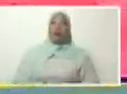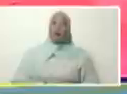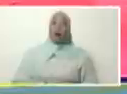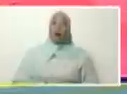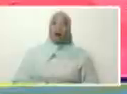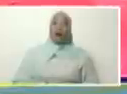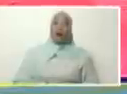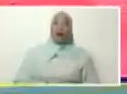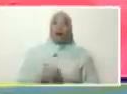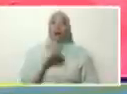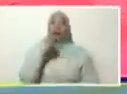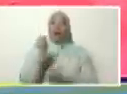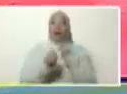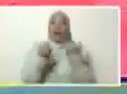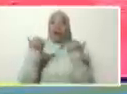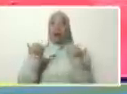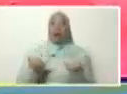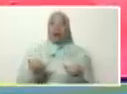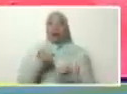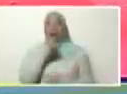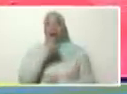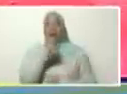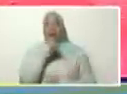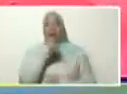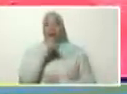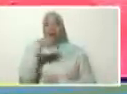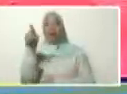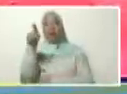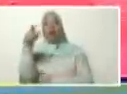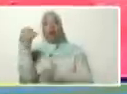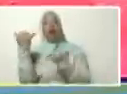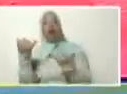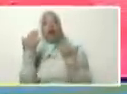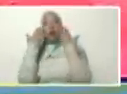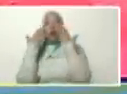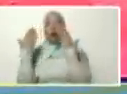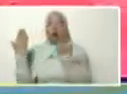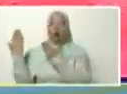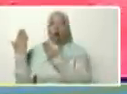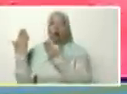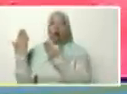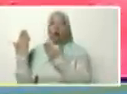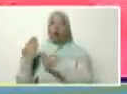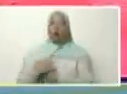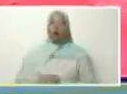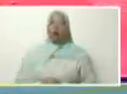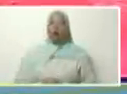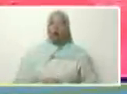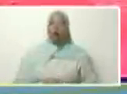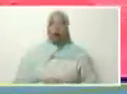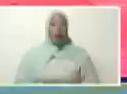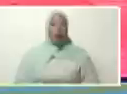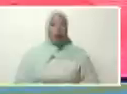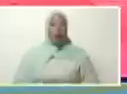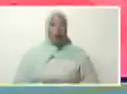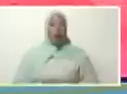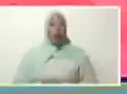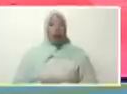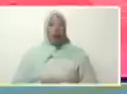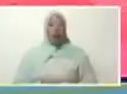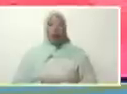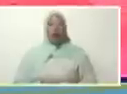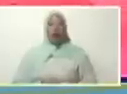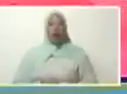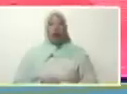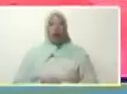11 de la mañana. Llegando a la parroquia Coche, por allá por el Poliedro. Y comenzaron a llegar